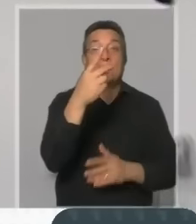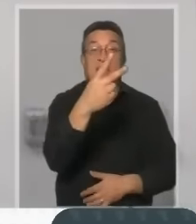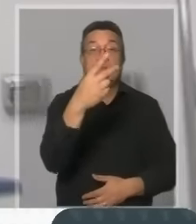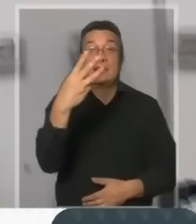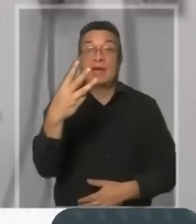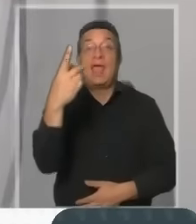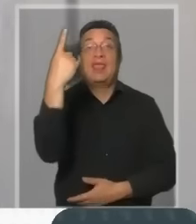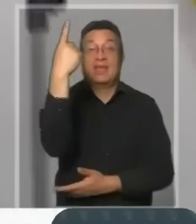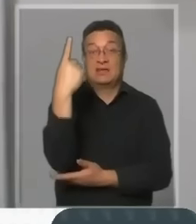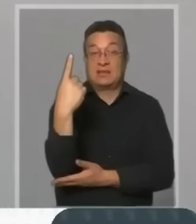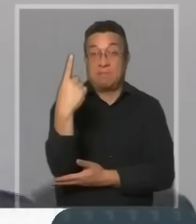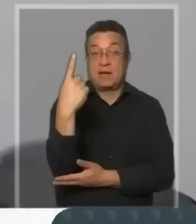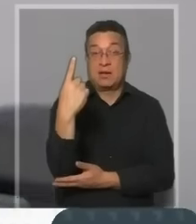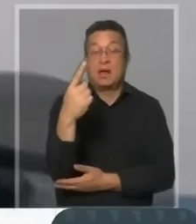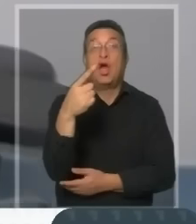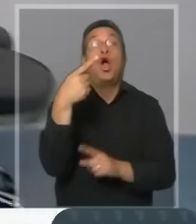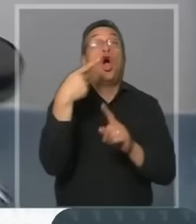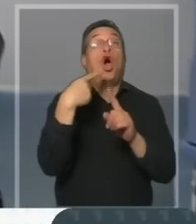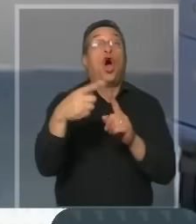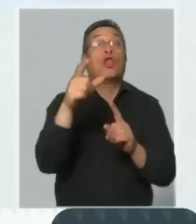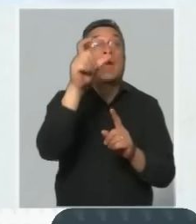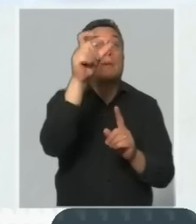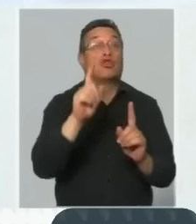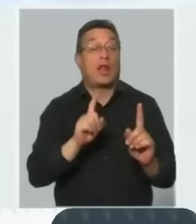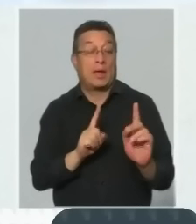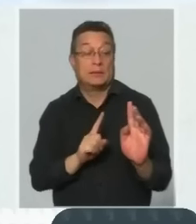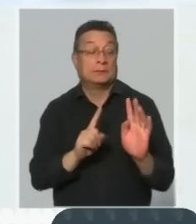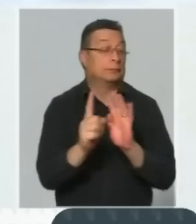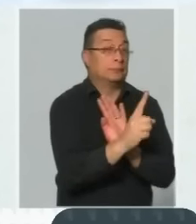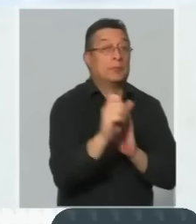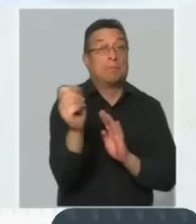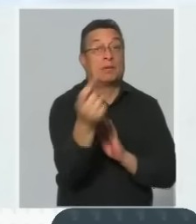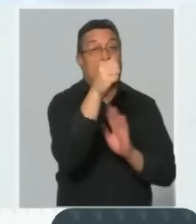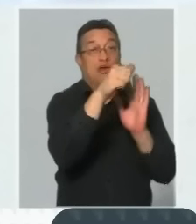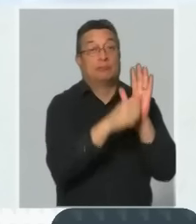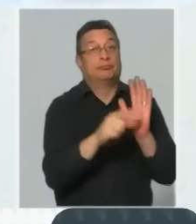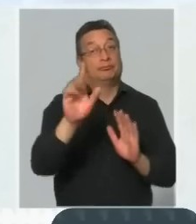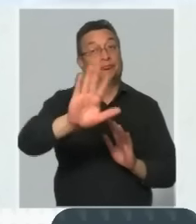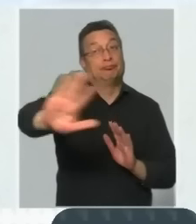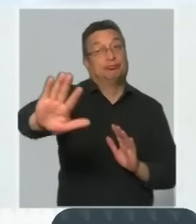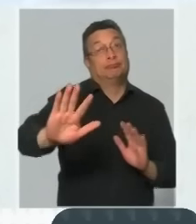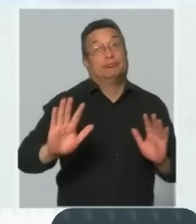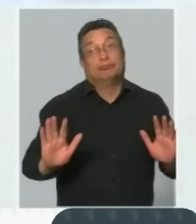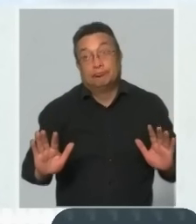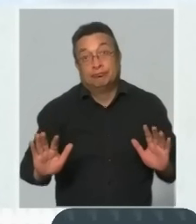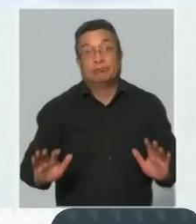de diciembre que otra paciente utilizaría primero el quirófano.